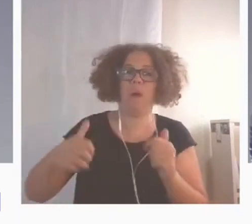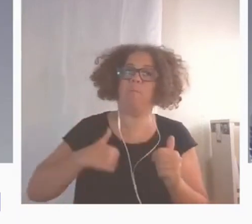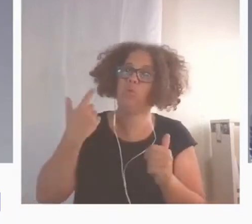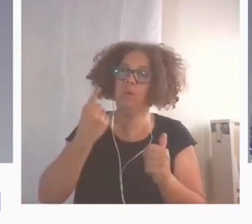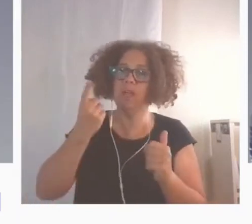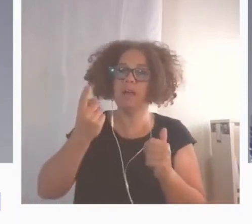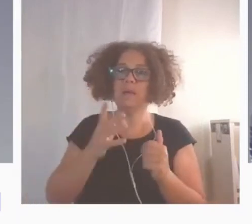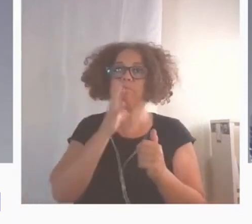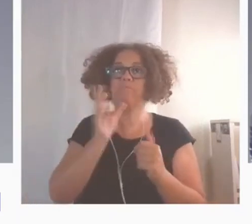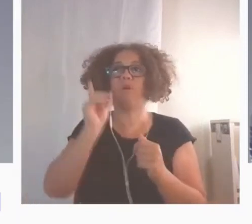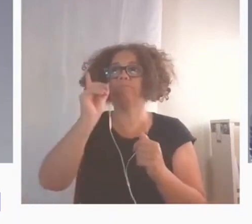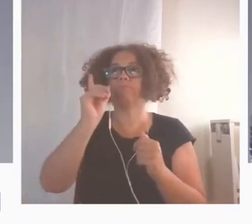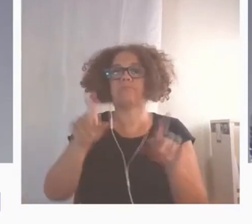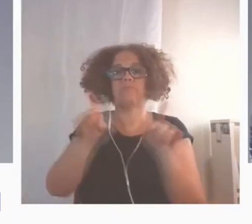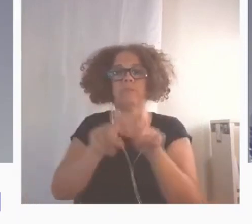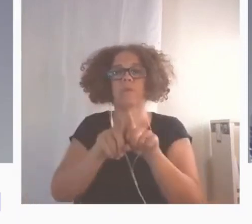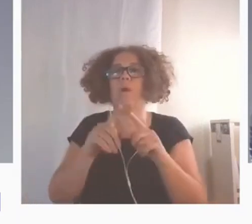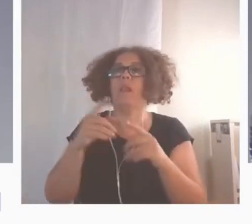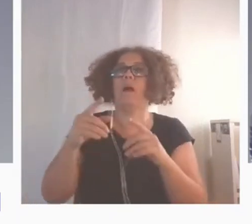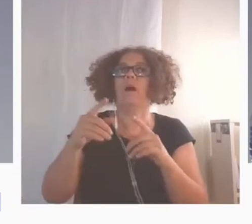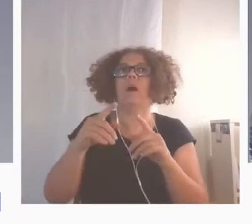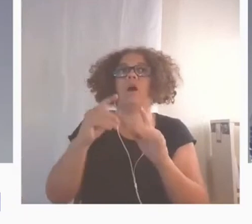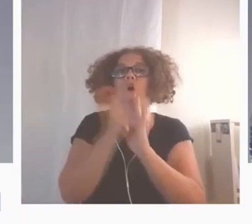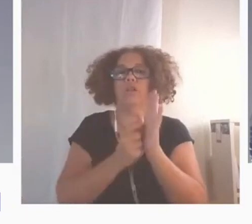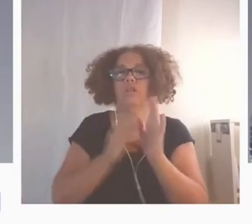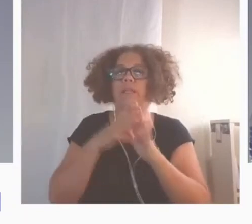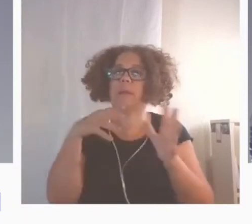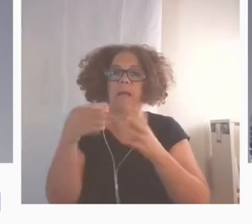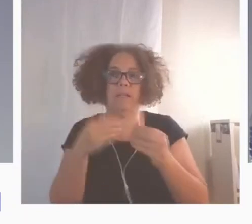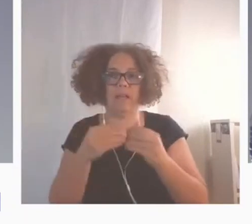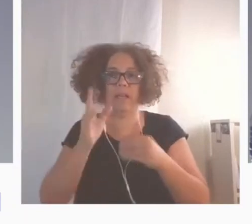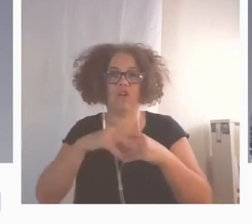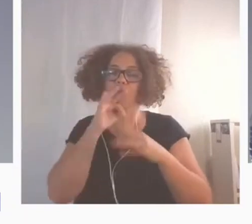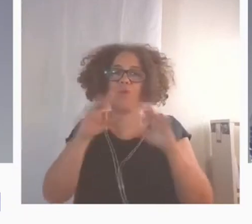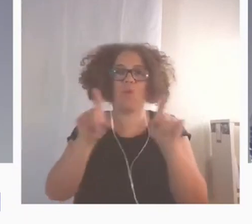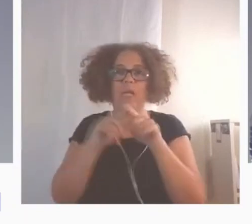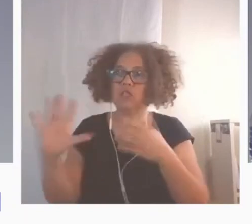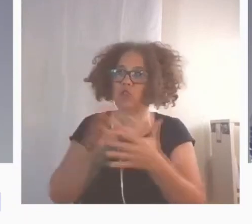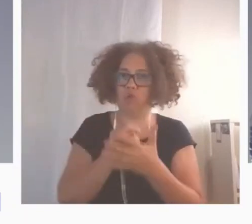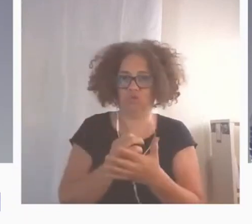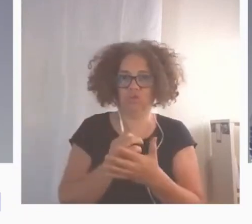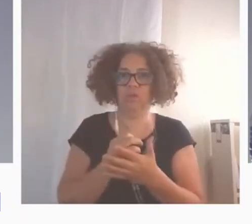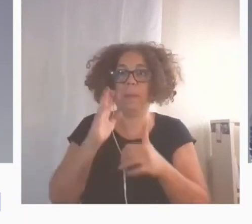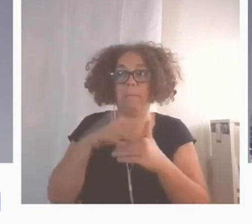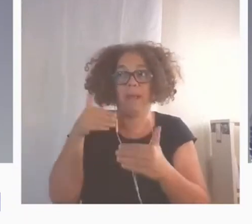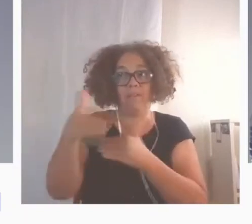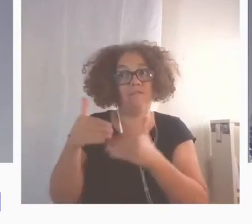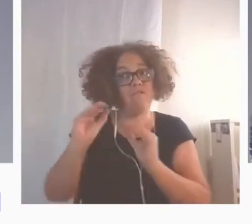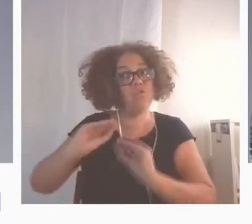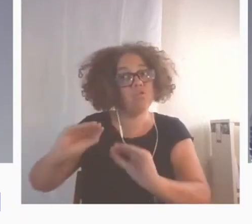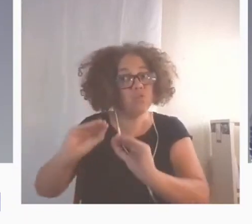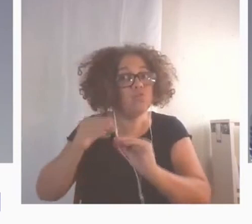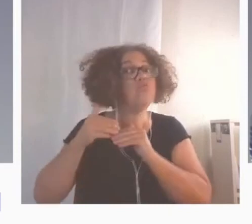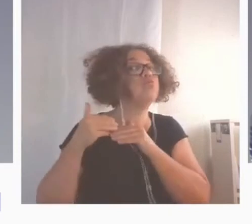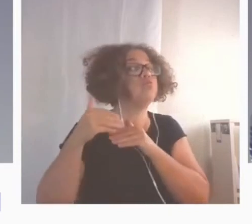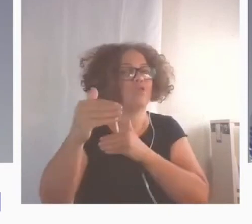tiene tantas condiciones materiales, de acceder como todos deben tener para pensar en su futuro. De una forma